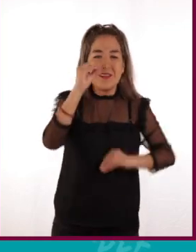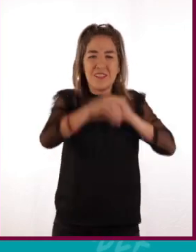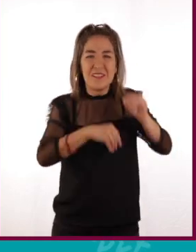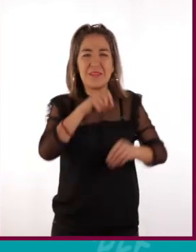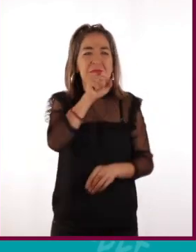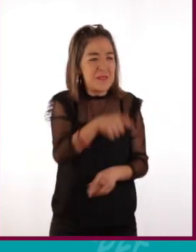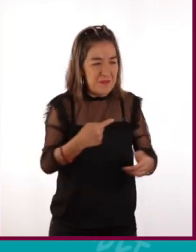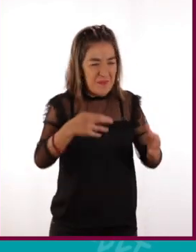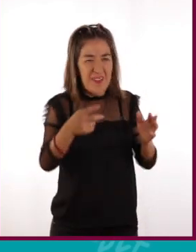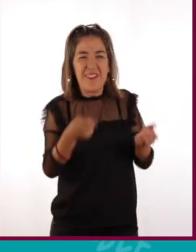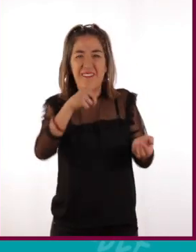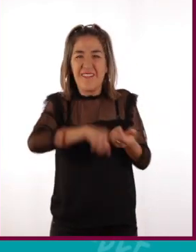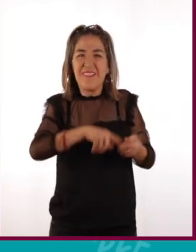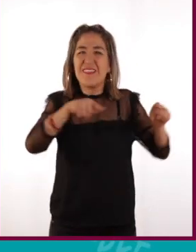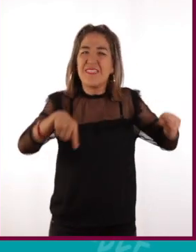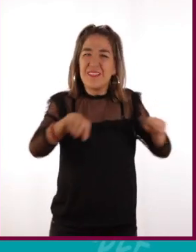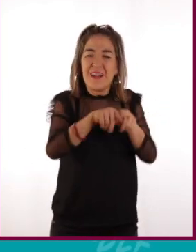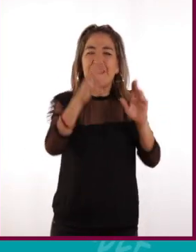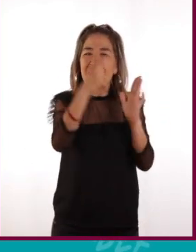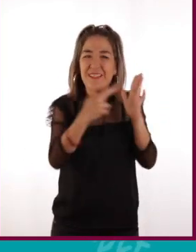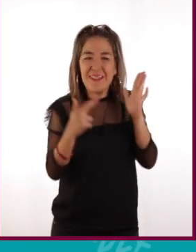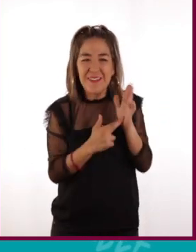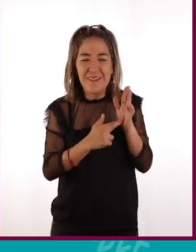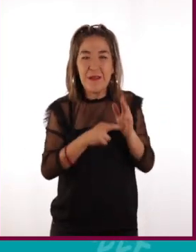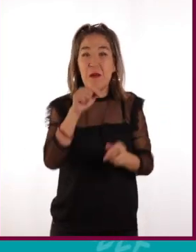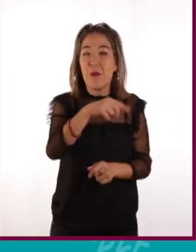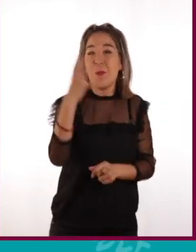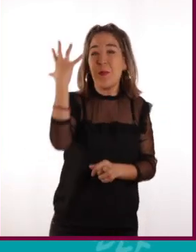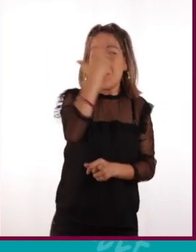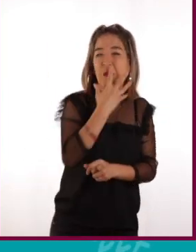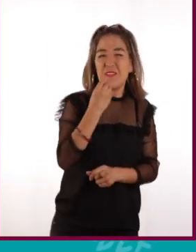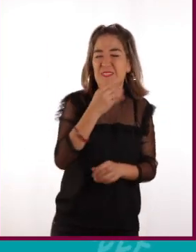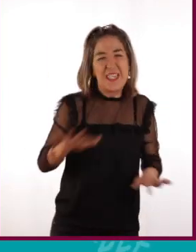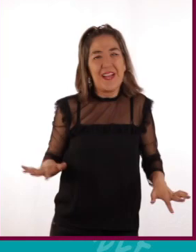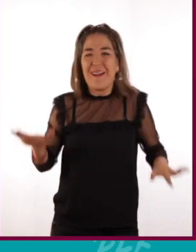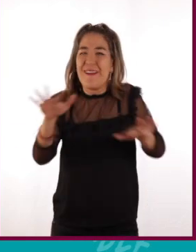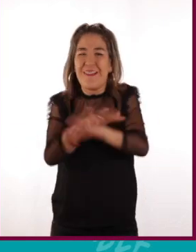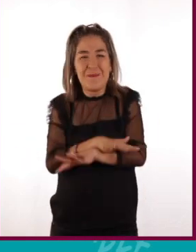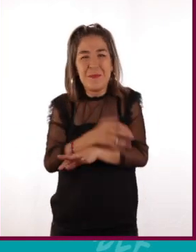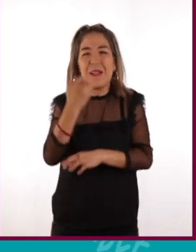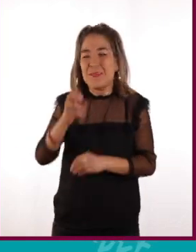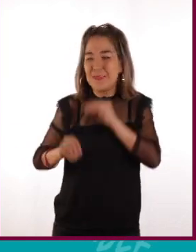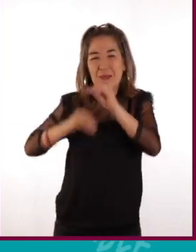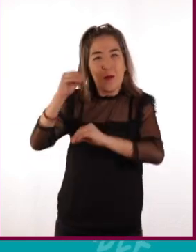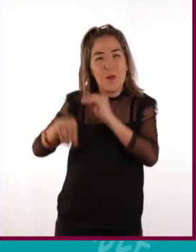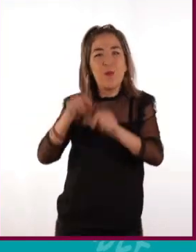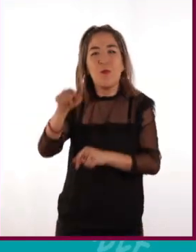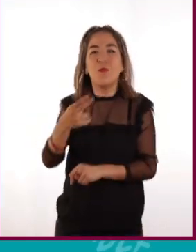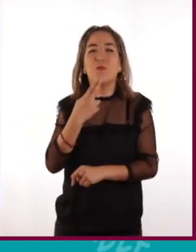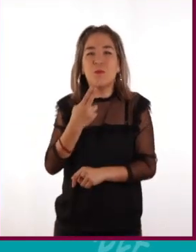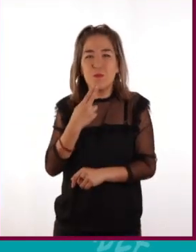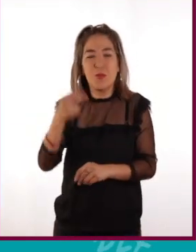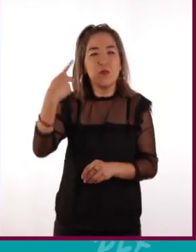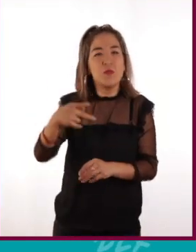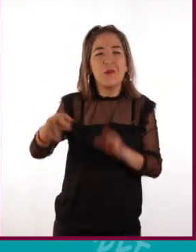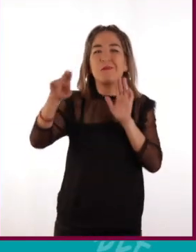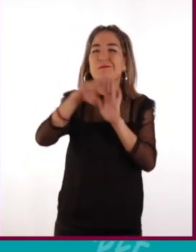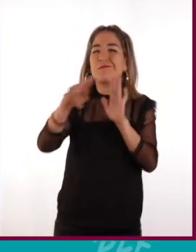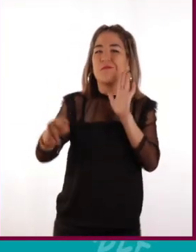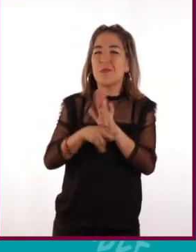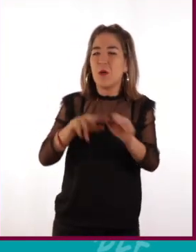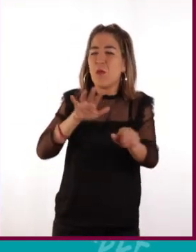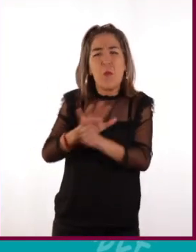que querían dejar atrás las reglas estrictas de lo que era considerado estético y más bien establecer sus